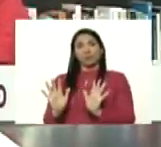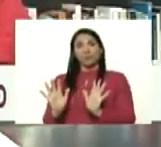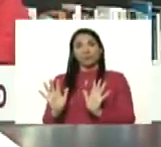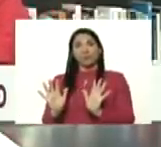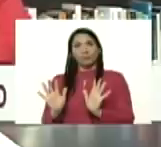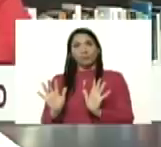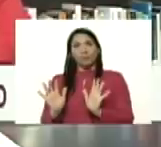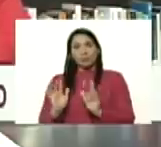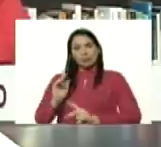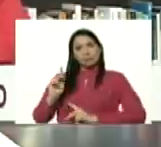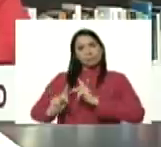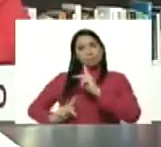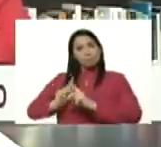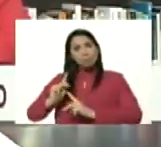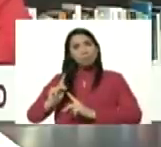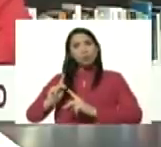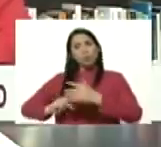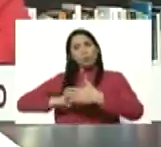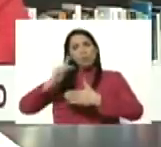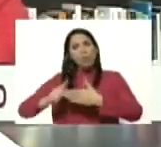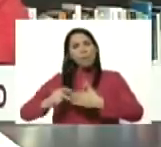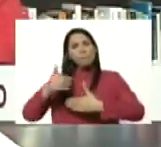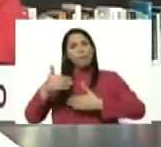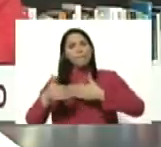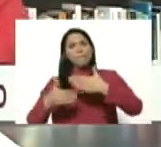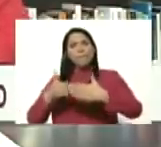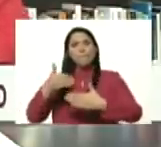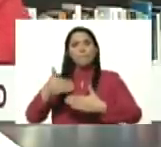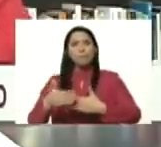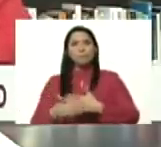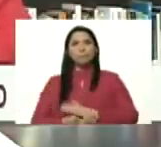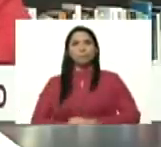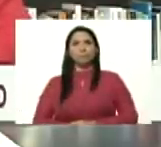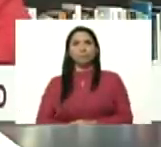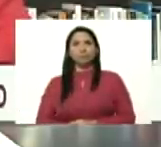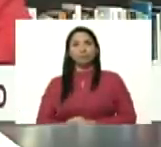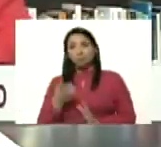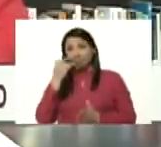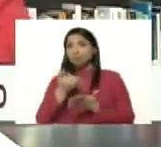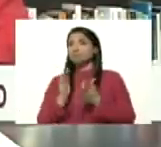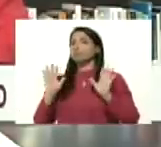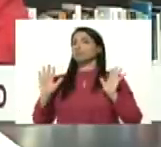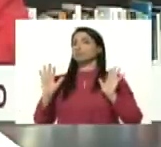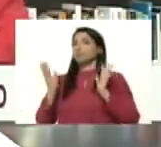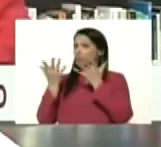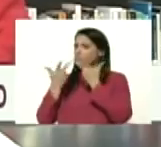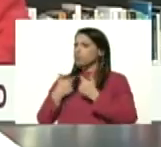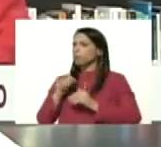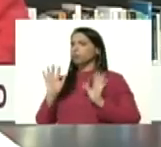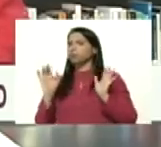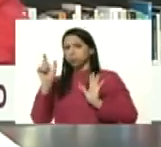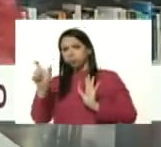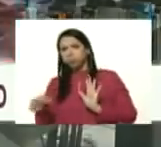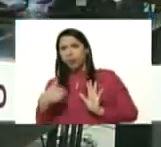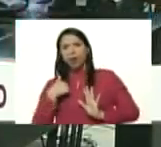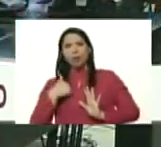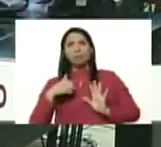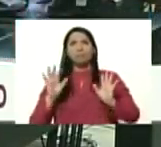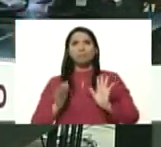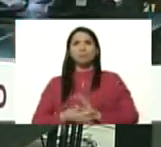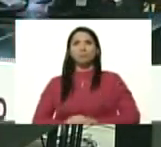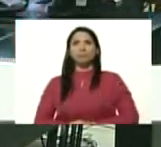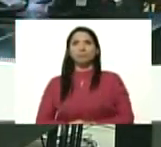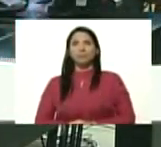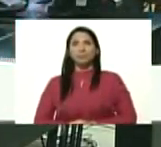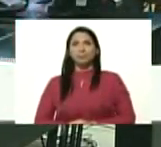plan productivo avanzado. ¿Qué te parece, Raúl? Dame tu opinión desde Toronto, Canadá. Ahora